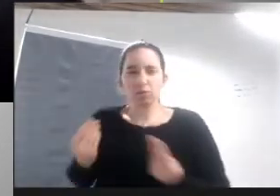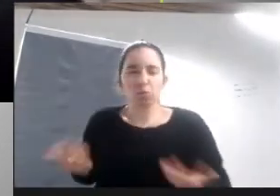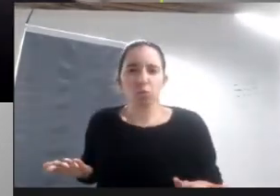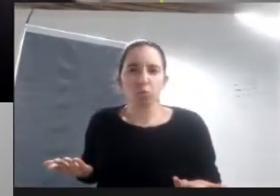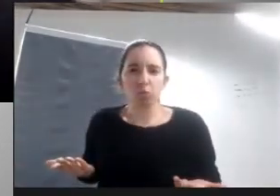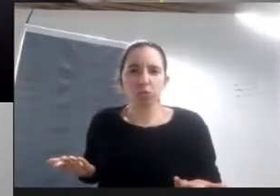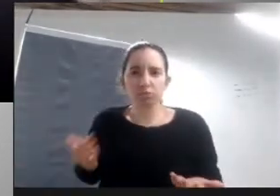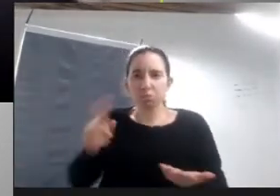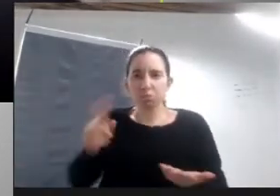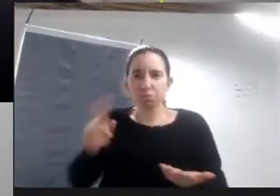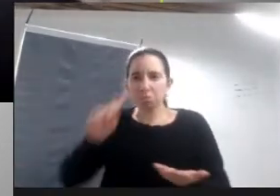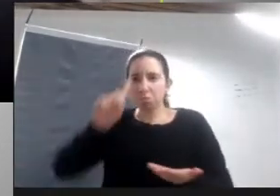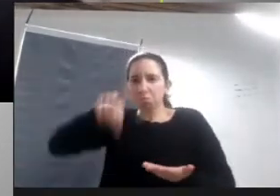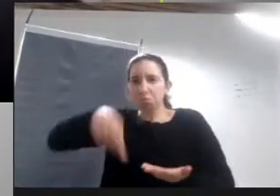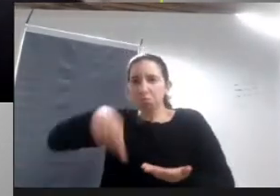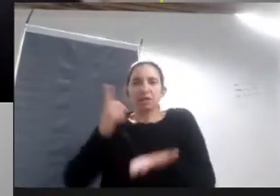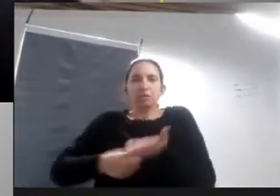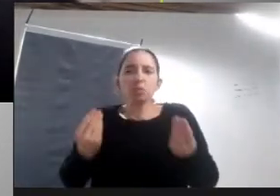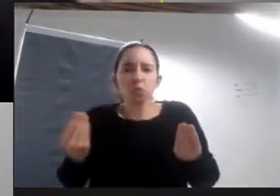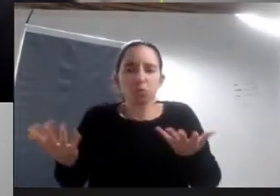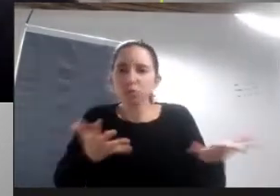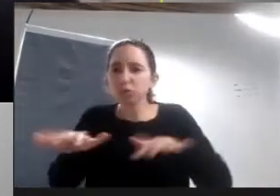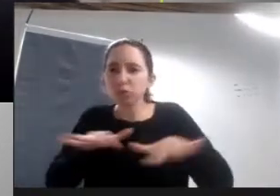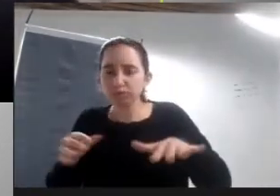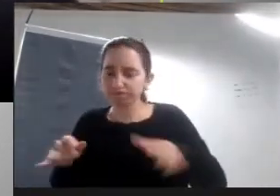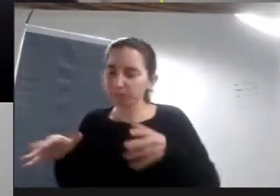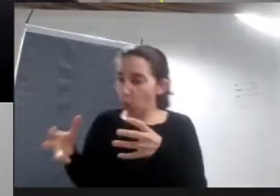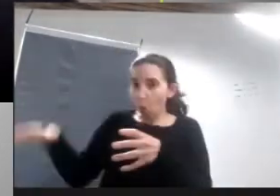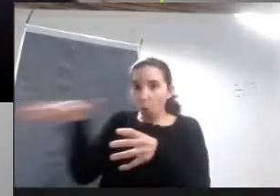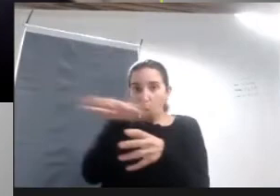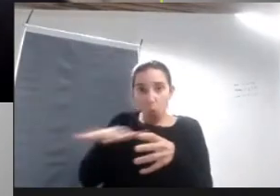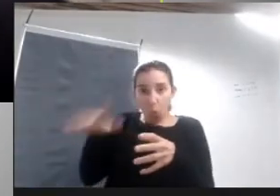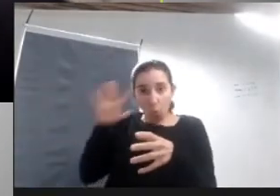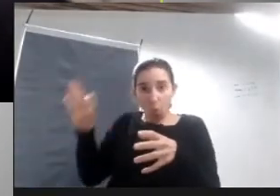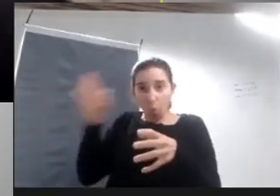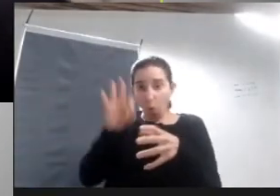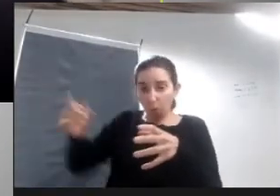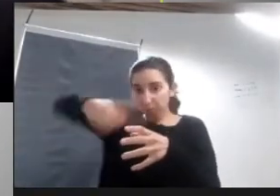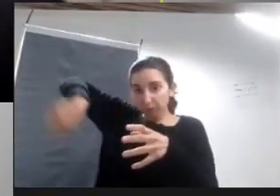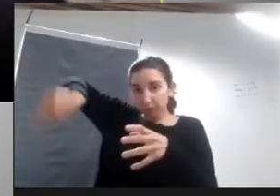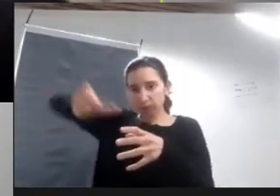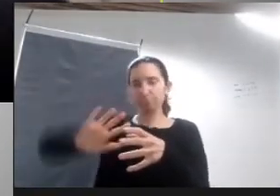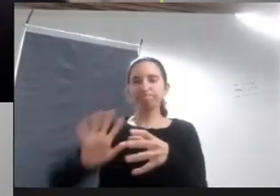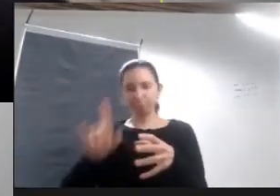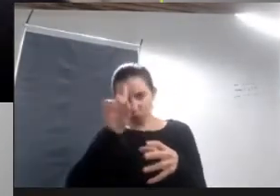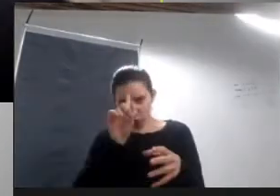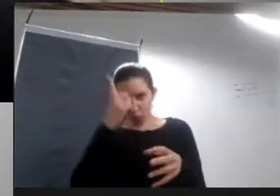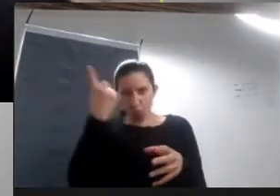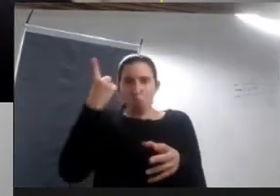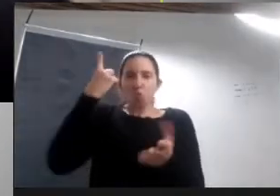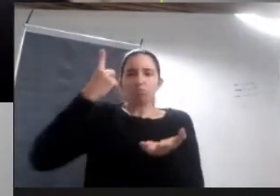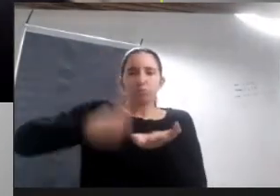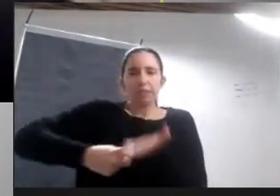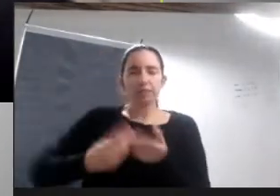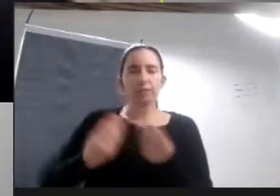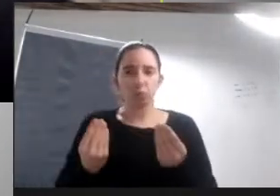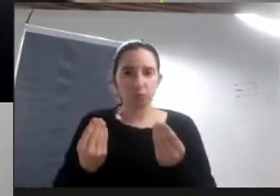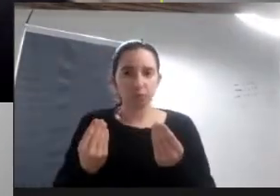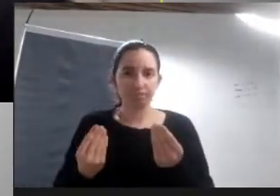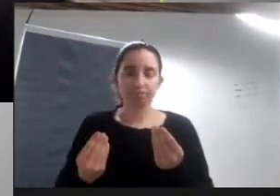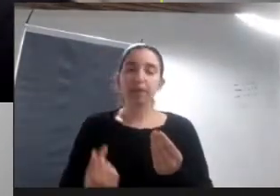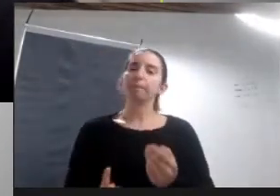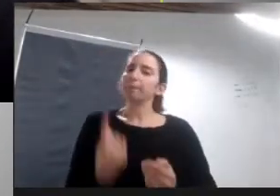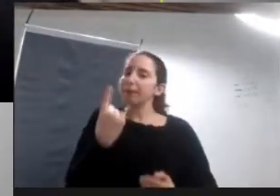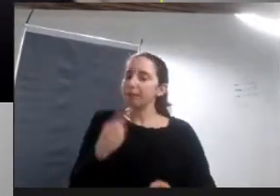cuerpo. Desde nuestro punto de vista, la autonomía requiere, por supuesto, del